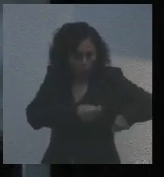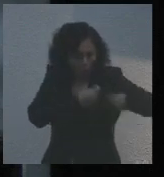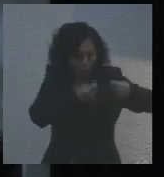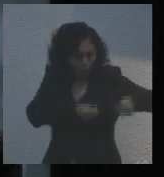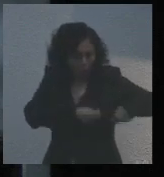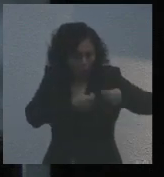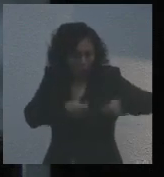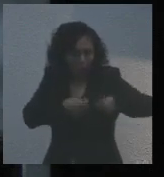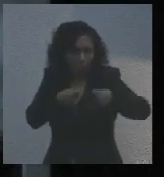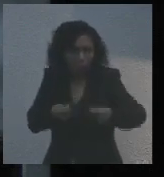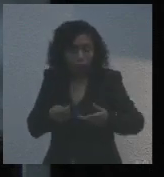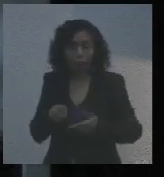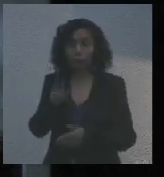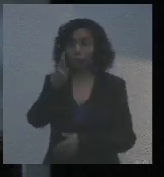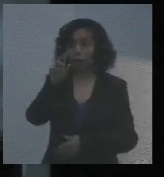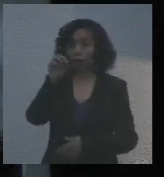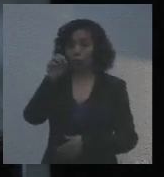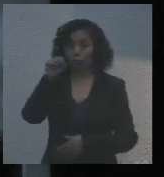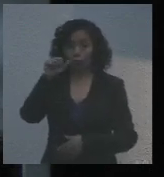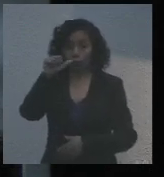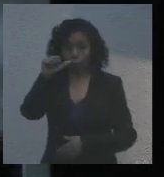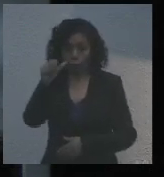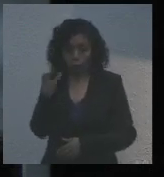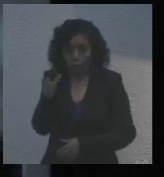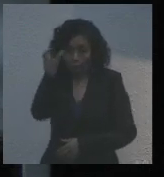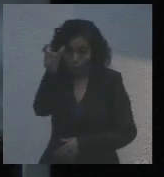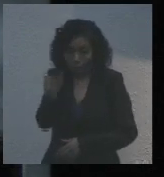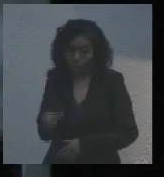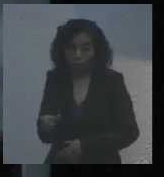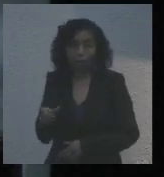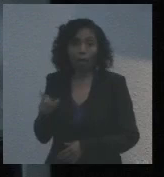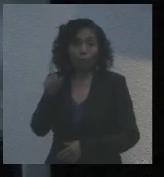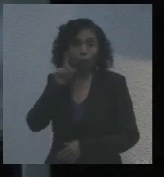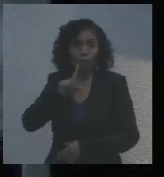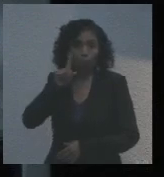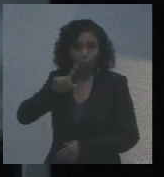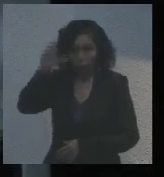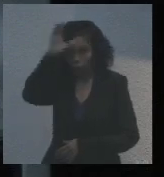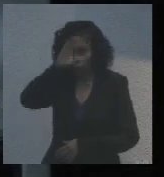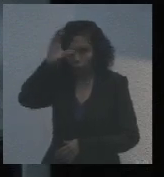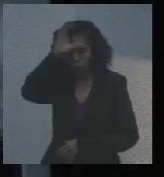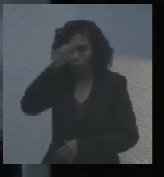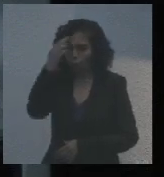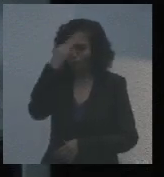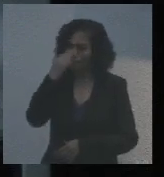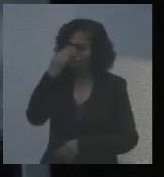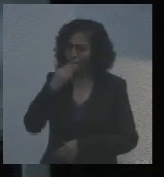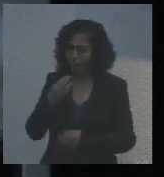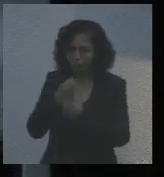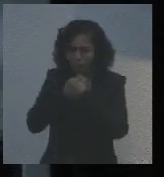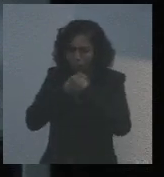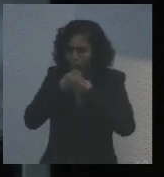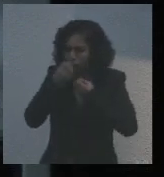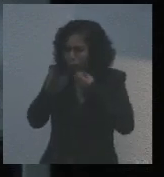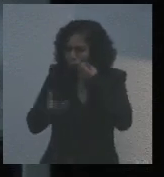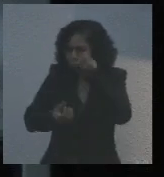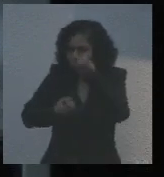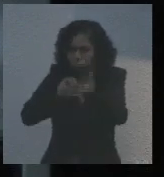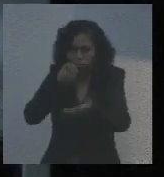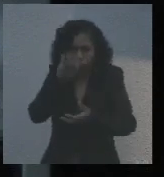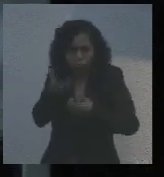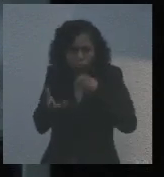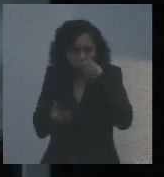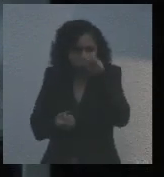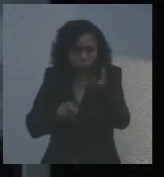generación Rosa María también es una embajadora de la cultura maya una persistente e